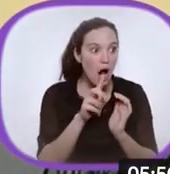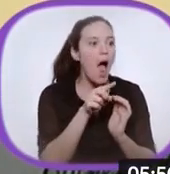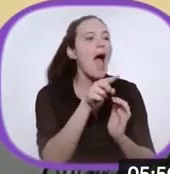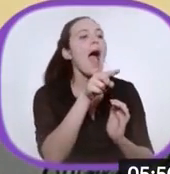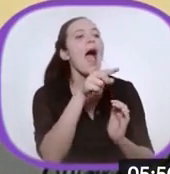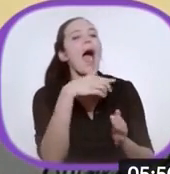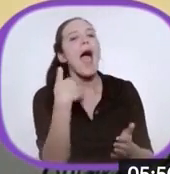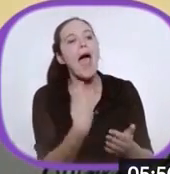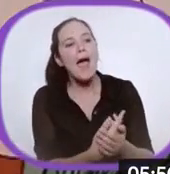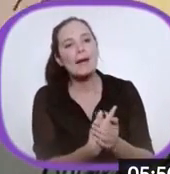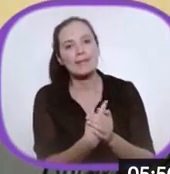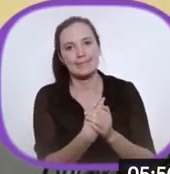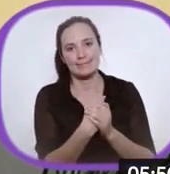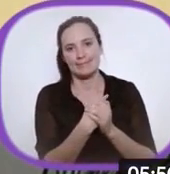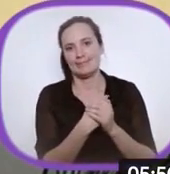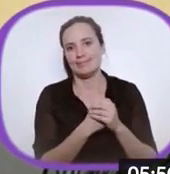Allí está.